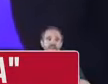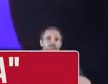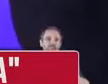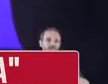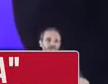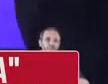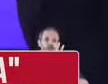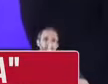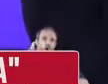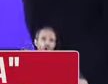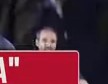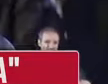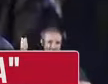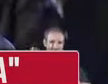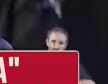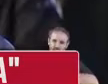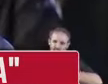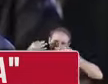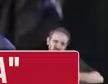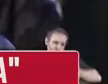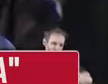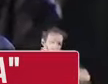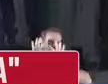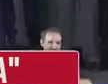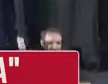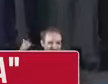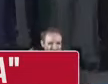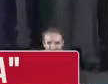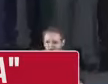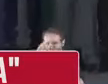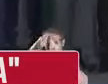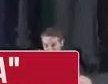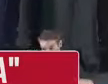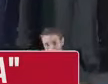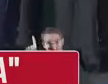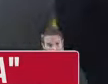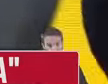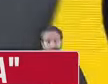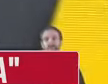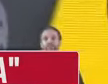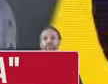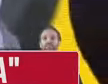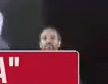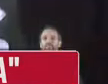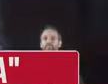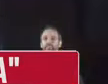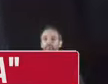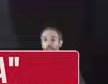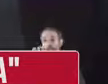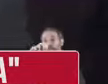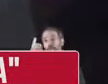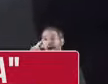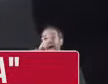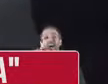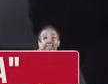este con maravillosos y los hubo inolvidables en el país a barril